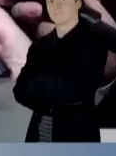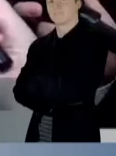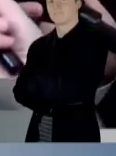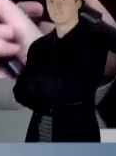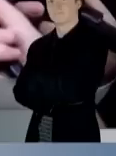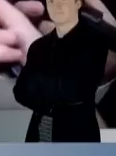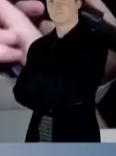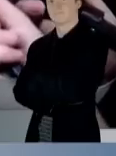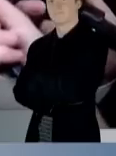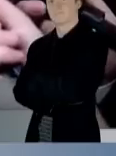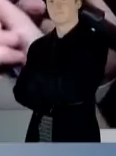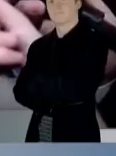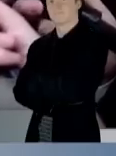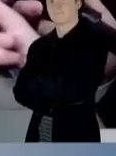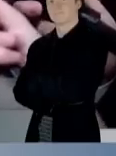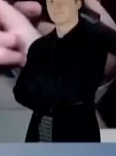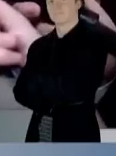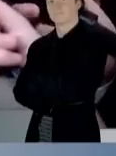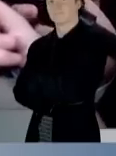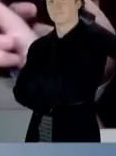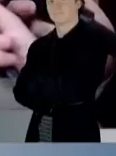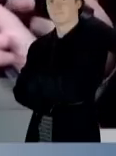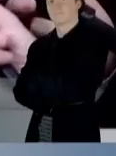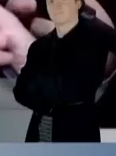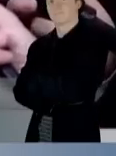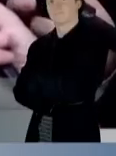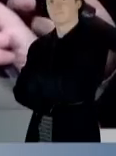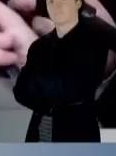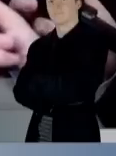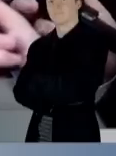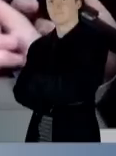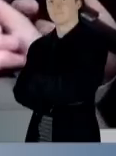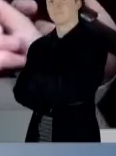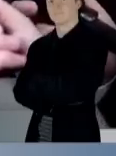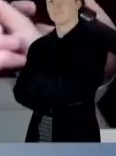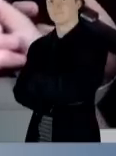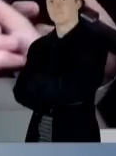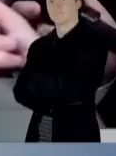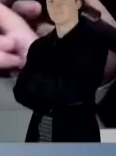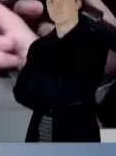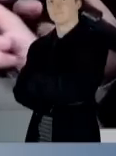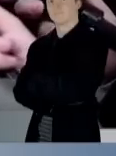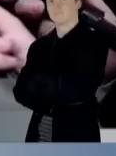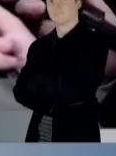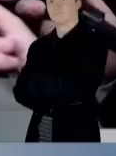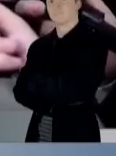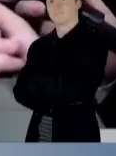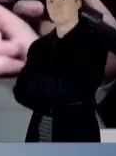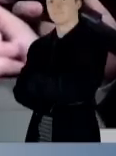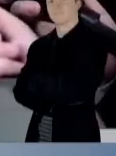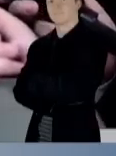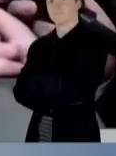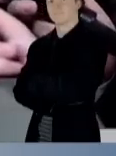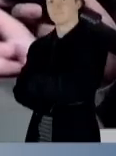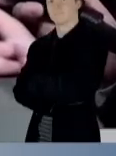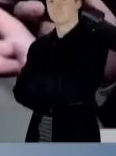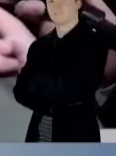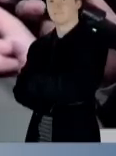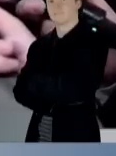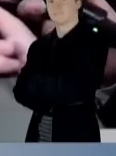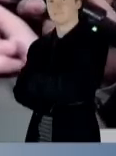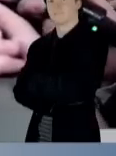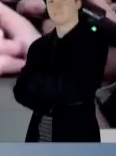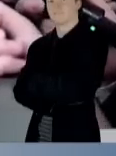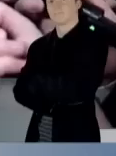semanas antes había presentado su gobierno una demanda en contra de chile en el tribunal